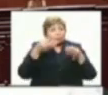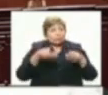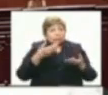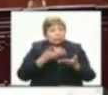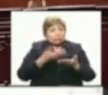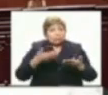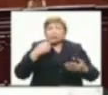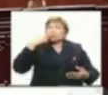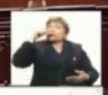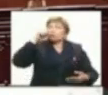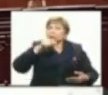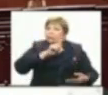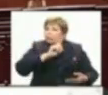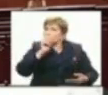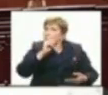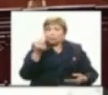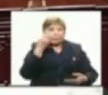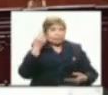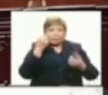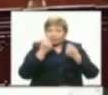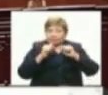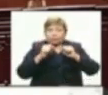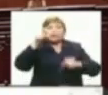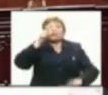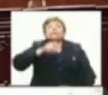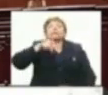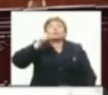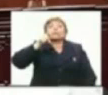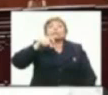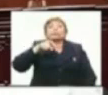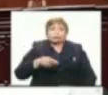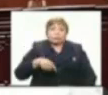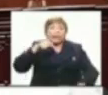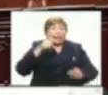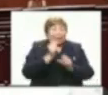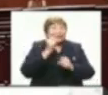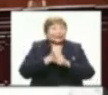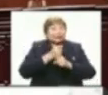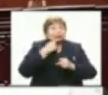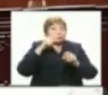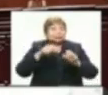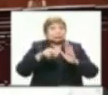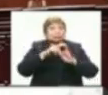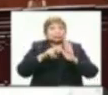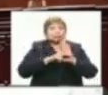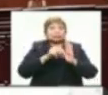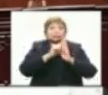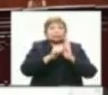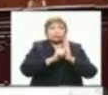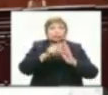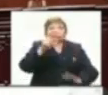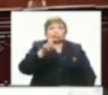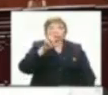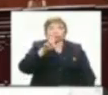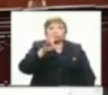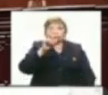Consideramos que esto no es solo posible, sino necesario. Esta función está normada en el artículo 171 de